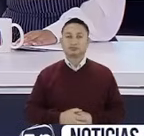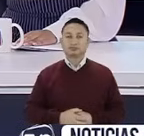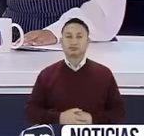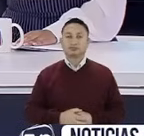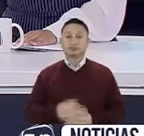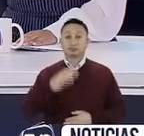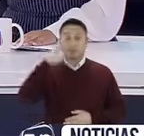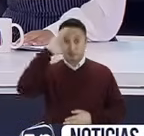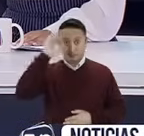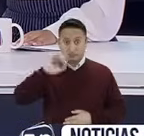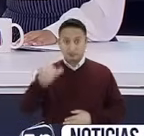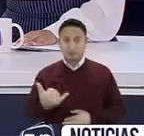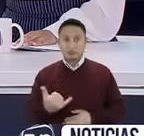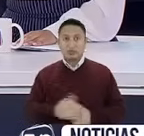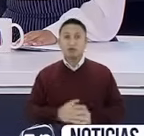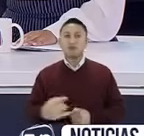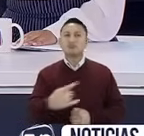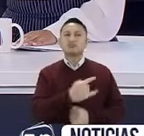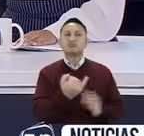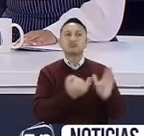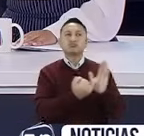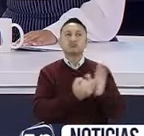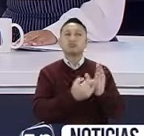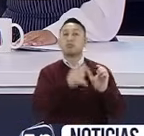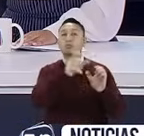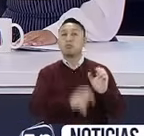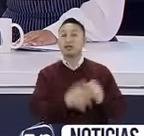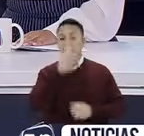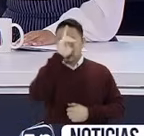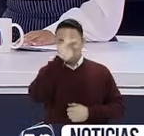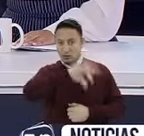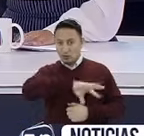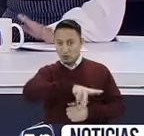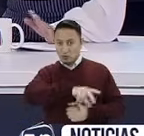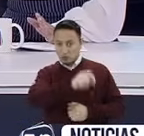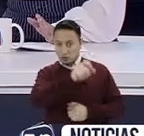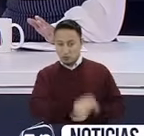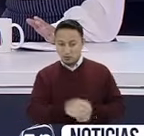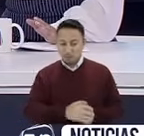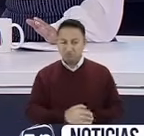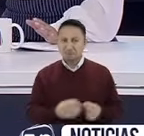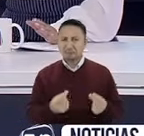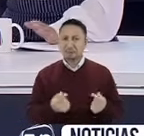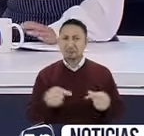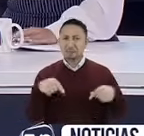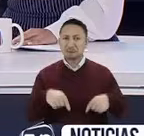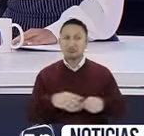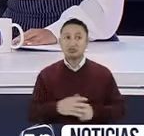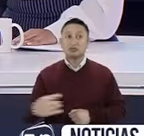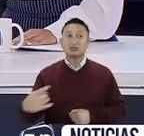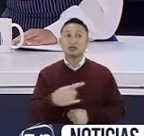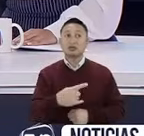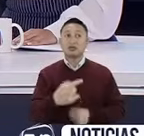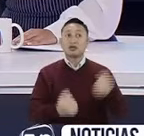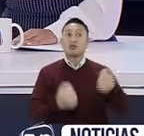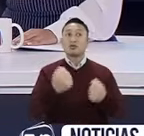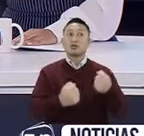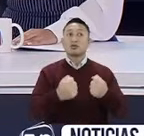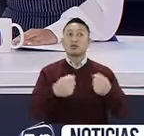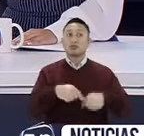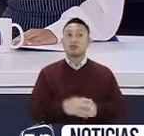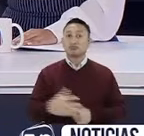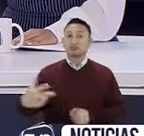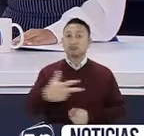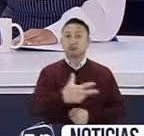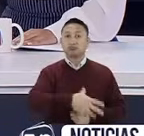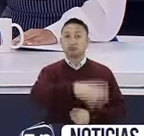de identificar a un astuto delincuente que en cuestión de segundos vulneró las seguridades de un vehículo y procedió a llevárselo